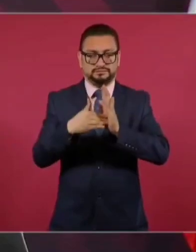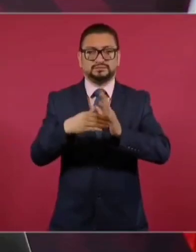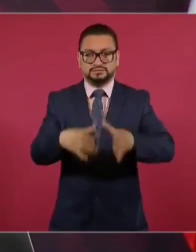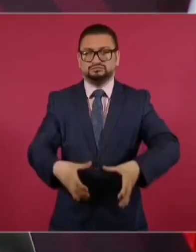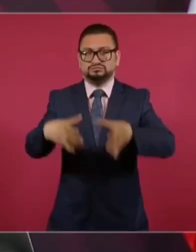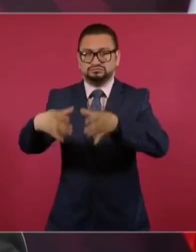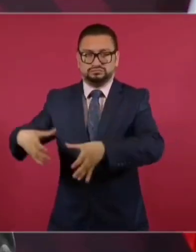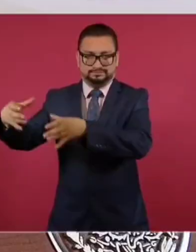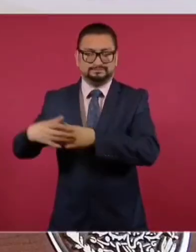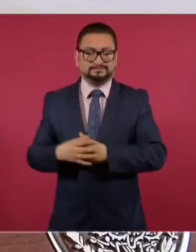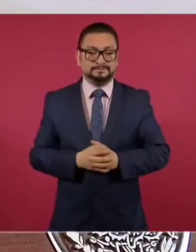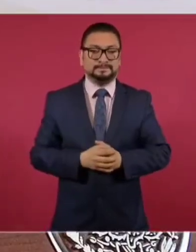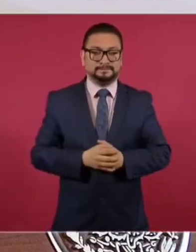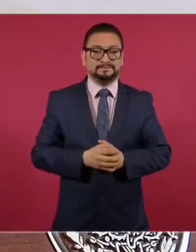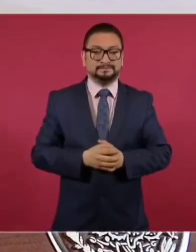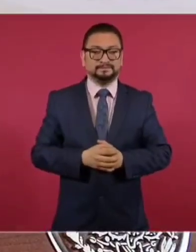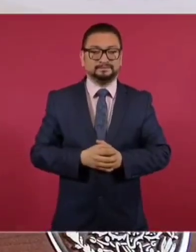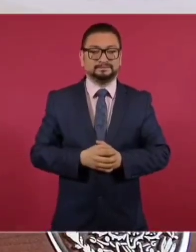barriles.